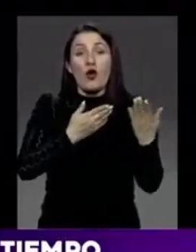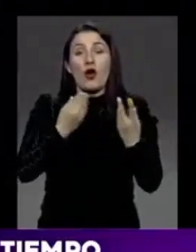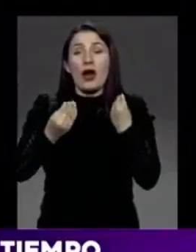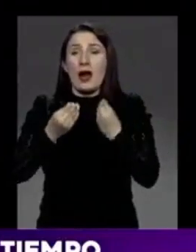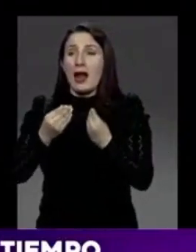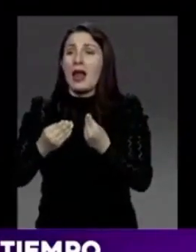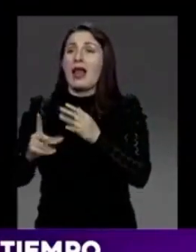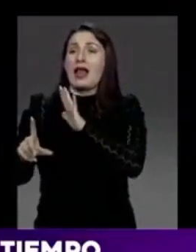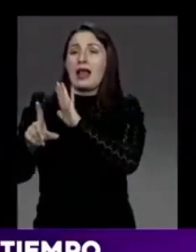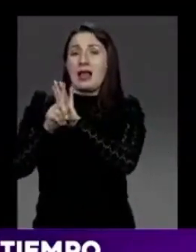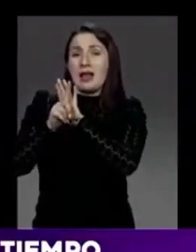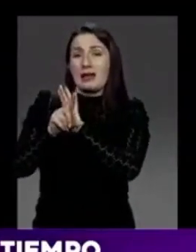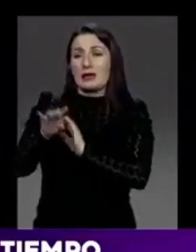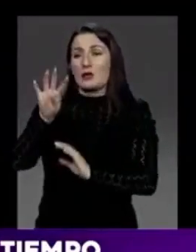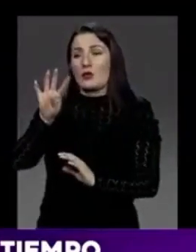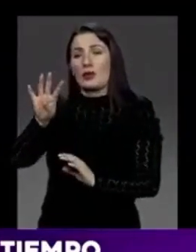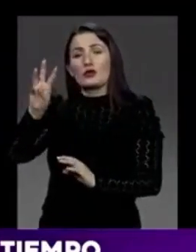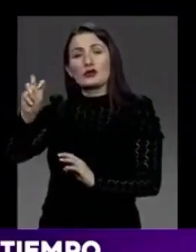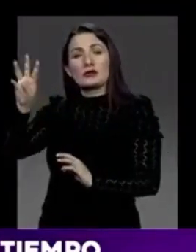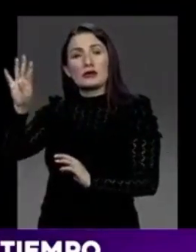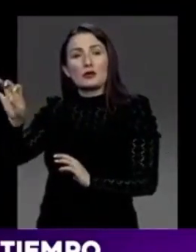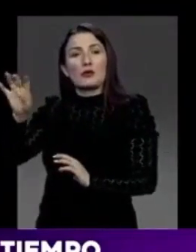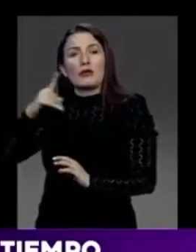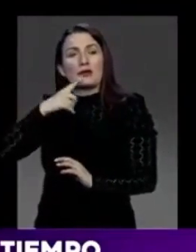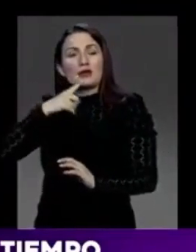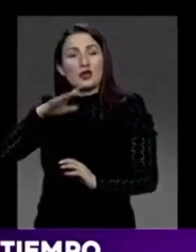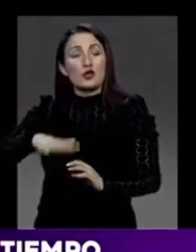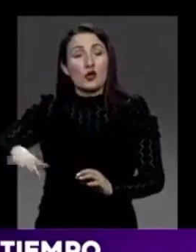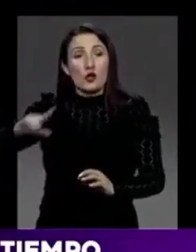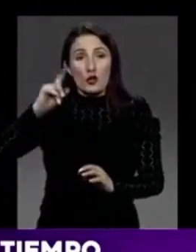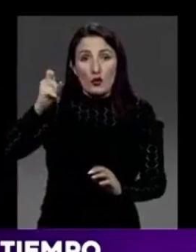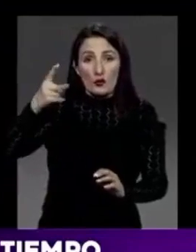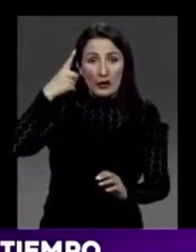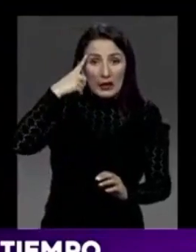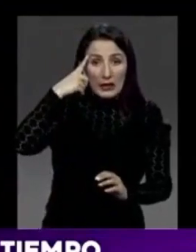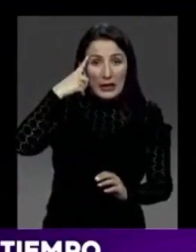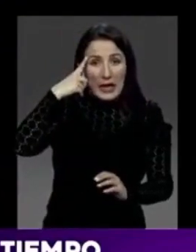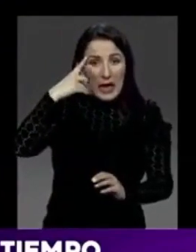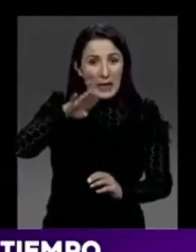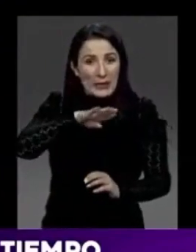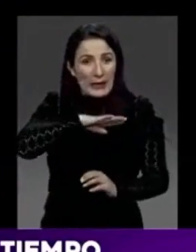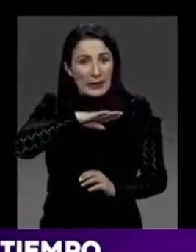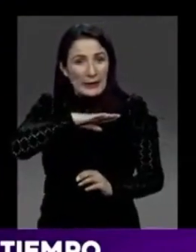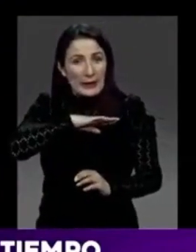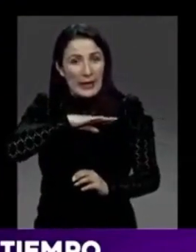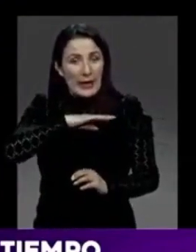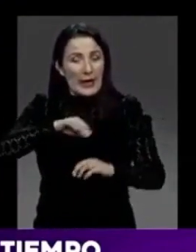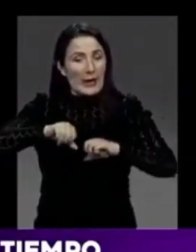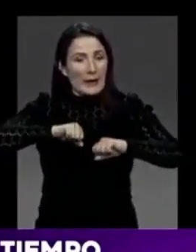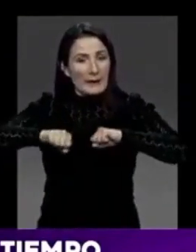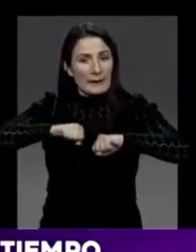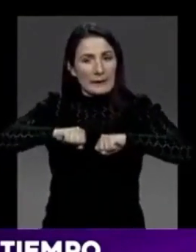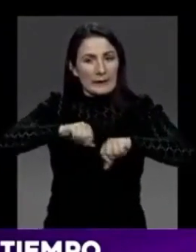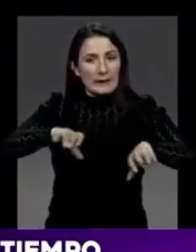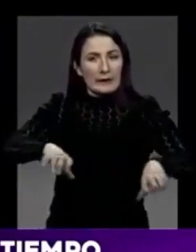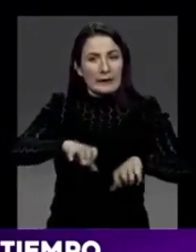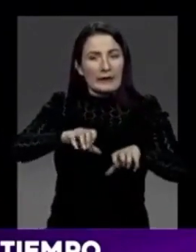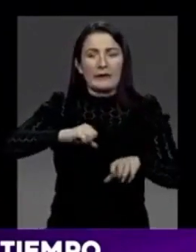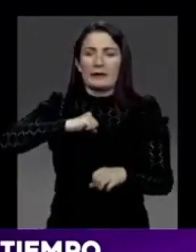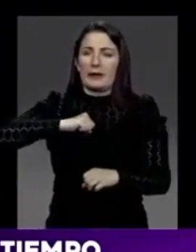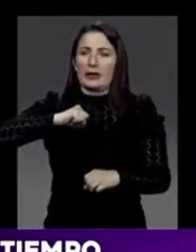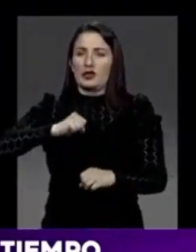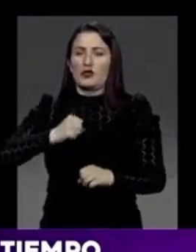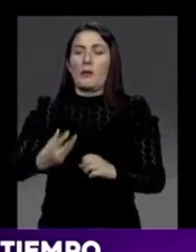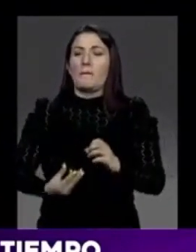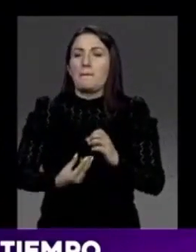que la ley 489 que hace posible que gobernaciones y alcaldías hagan entidades de derecho privado